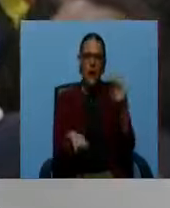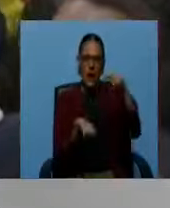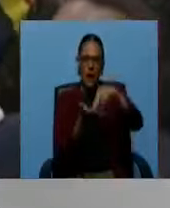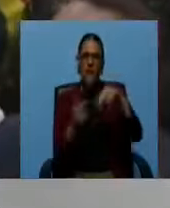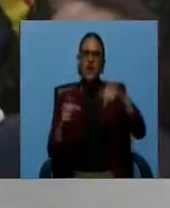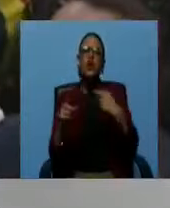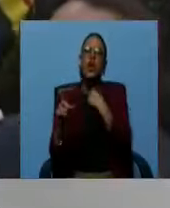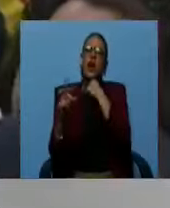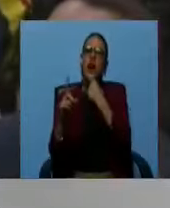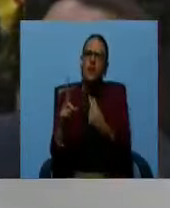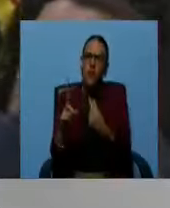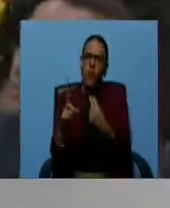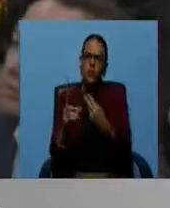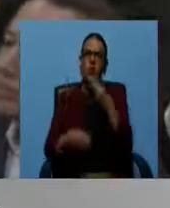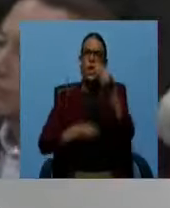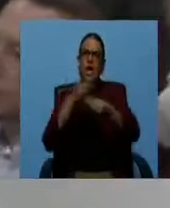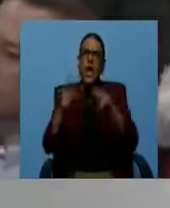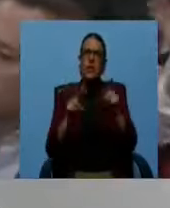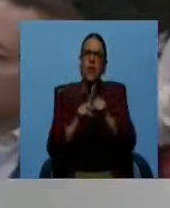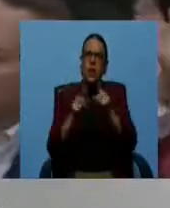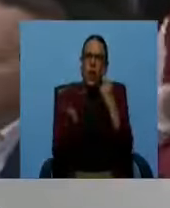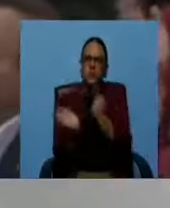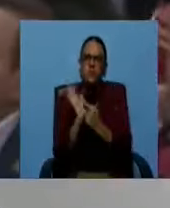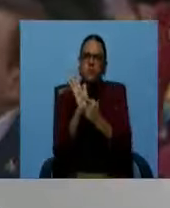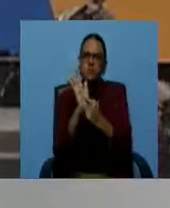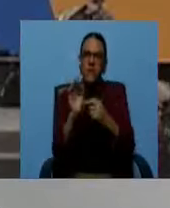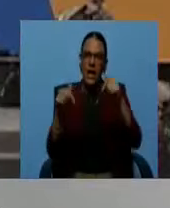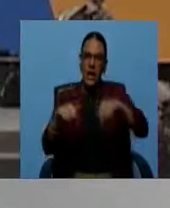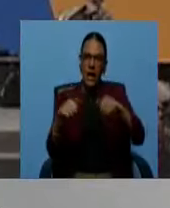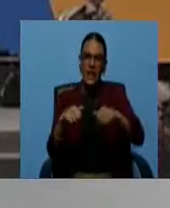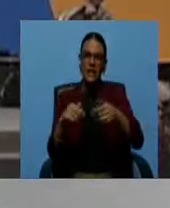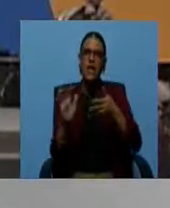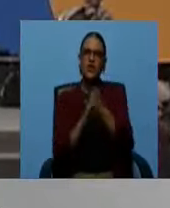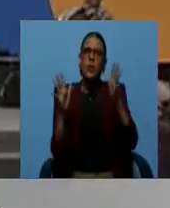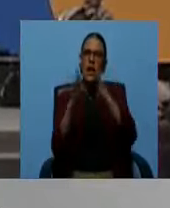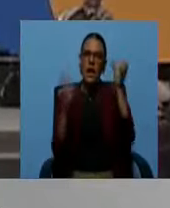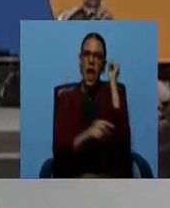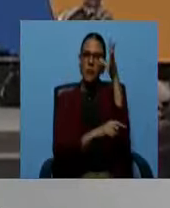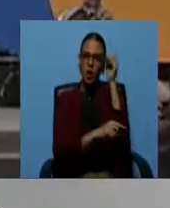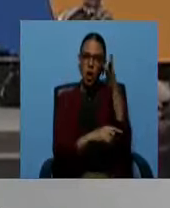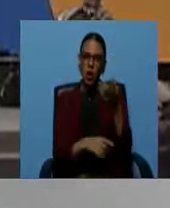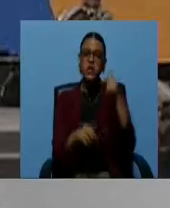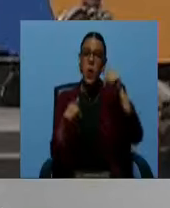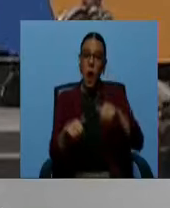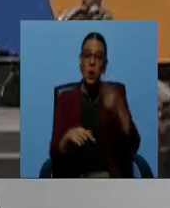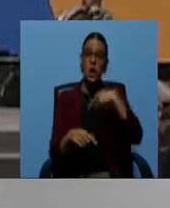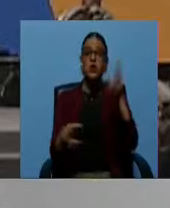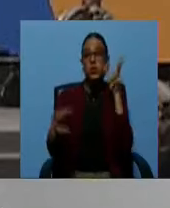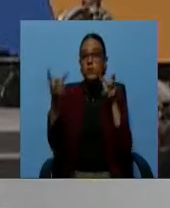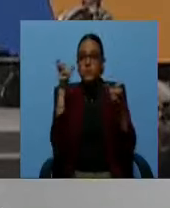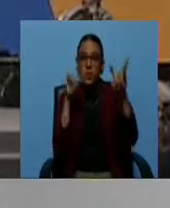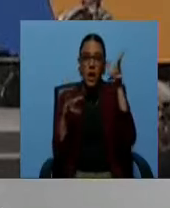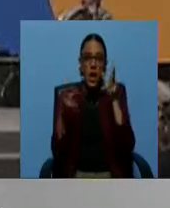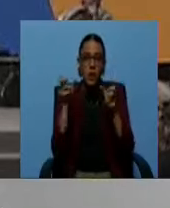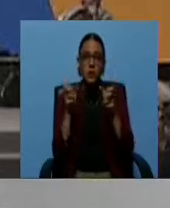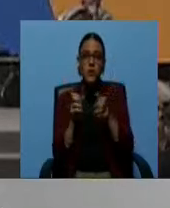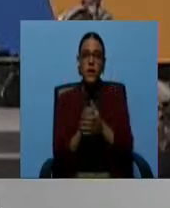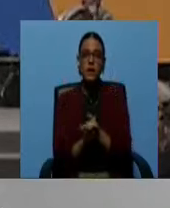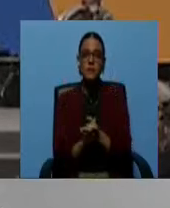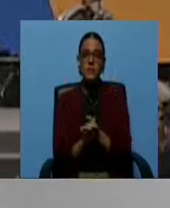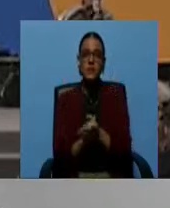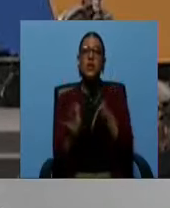es la voz que se alza en este gran congreso. De inmediato vamos a escuchar ya